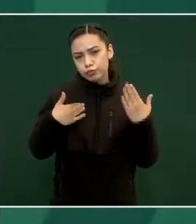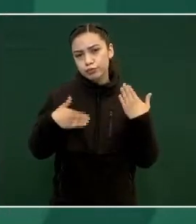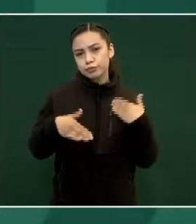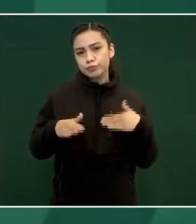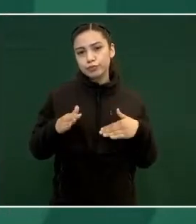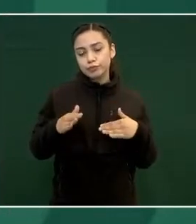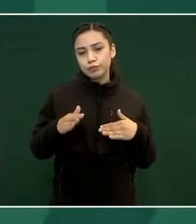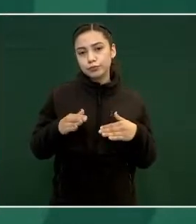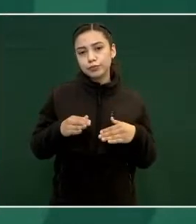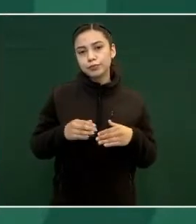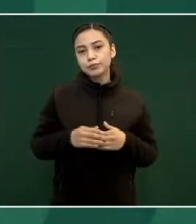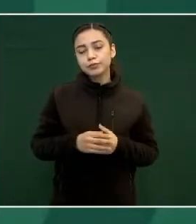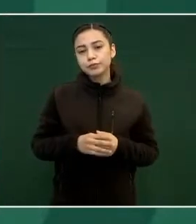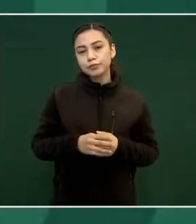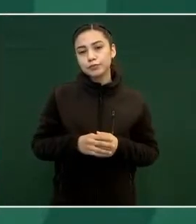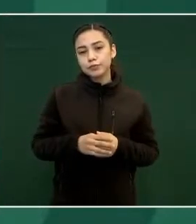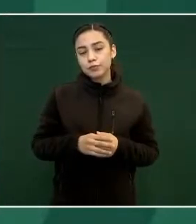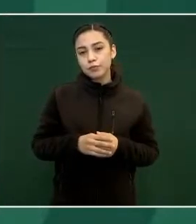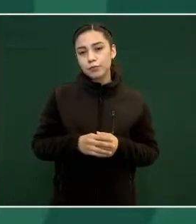de